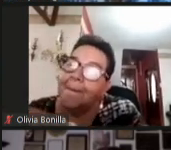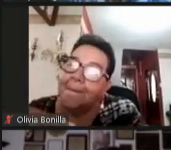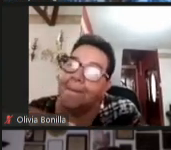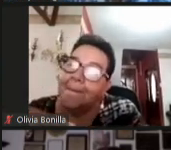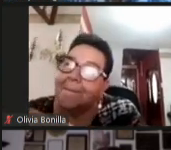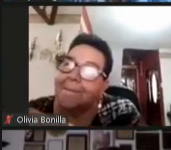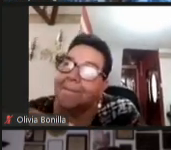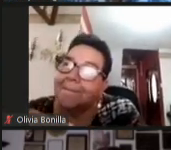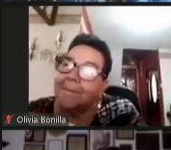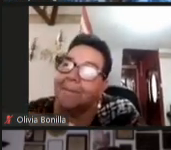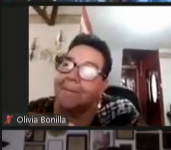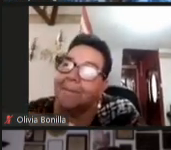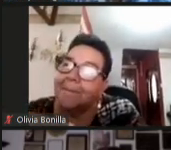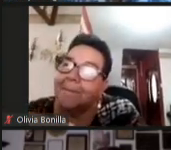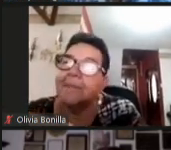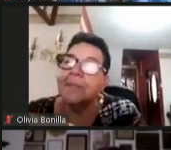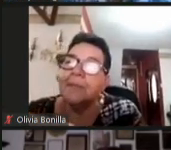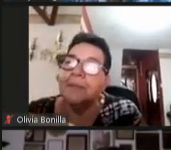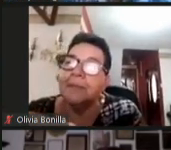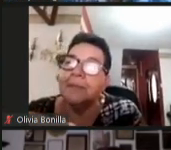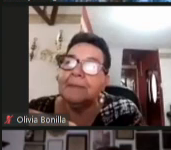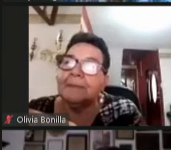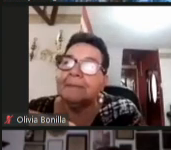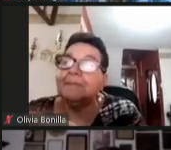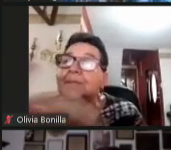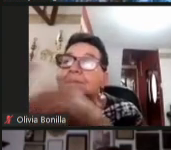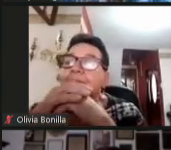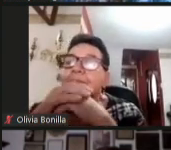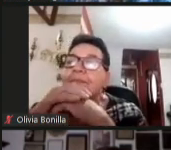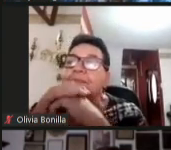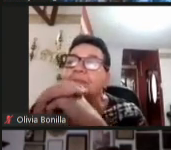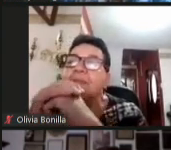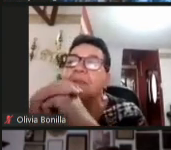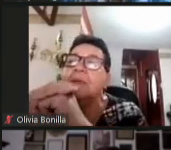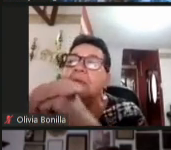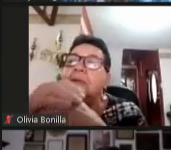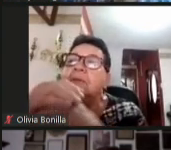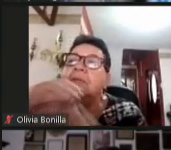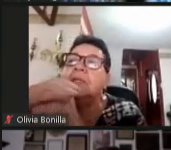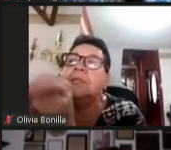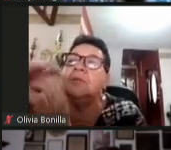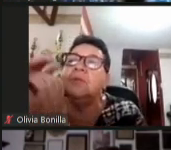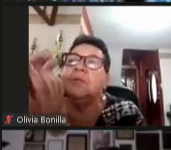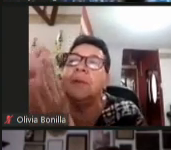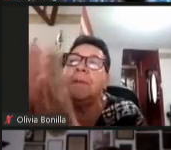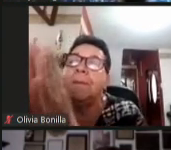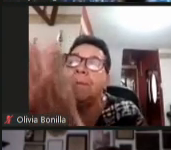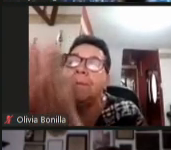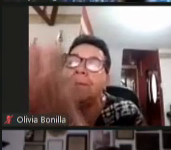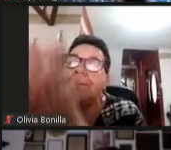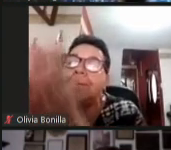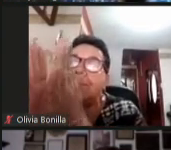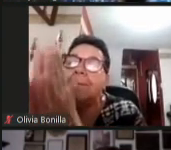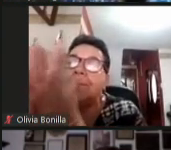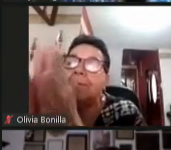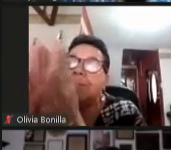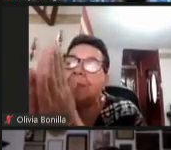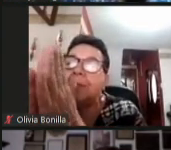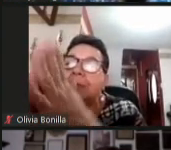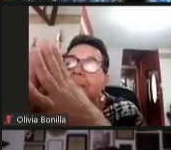agua sale sucia. Yo creo que este tema debe alcanzar incluso al